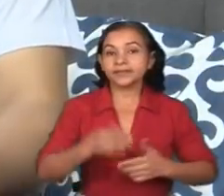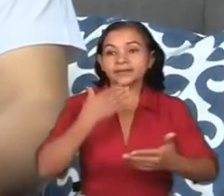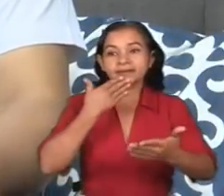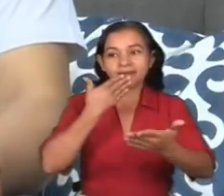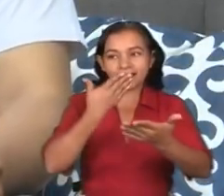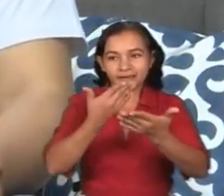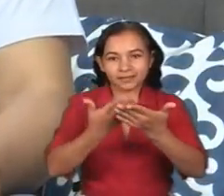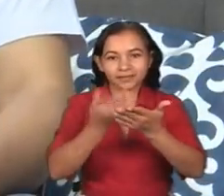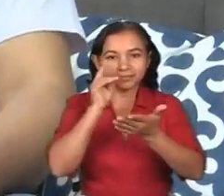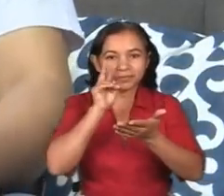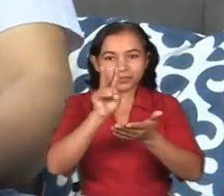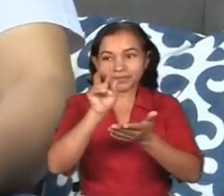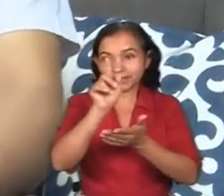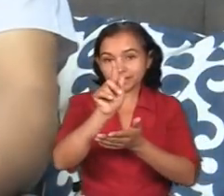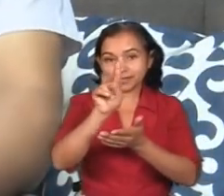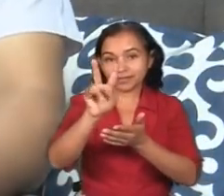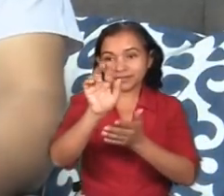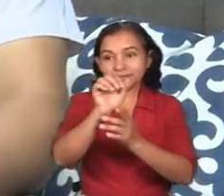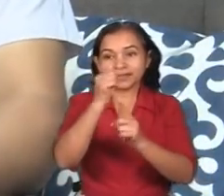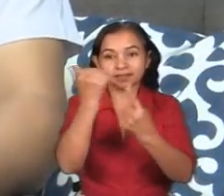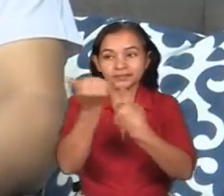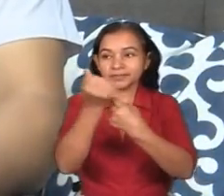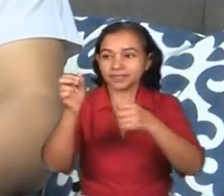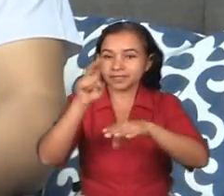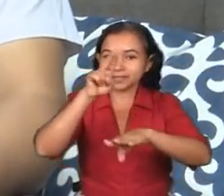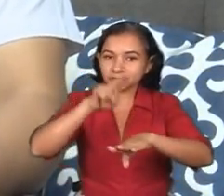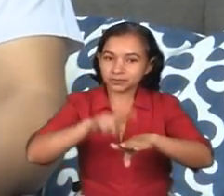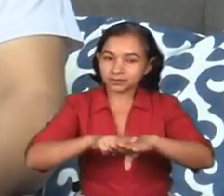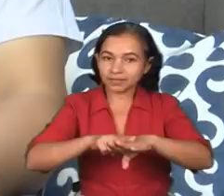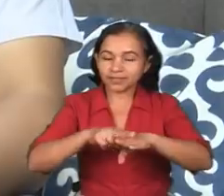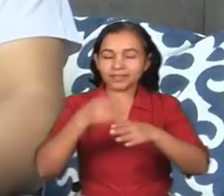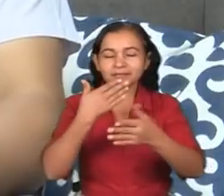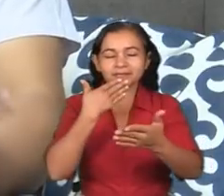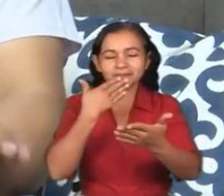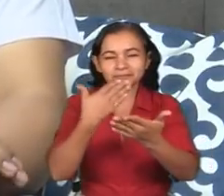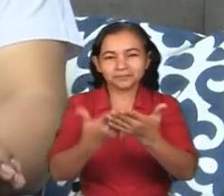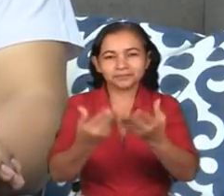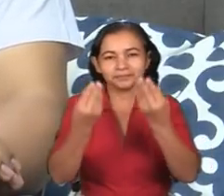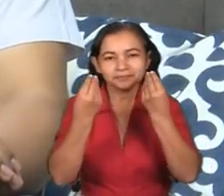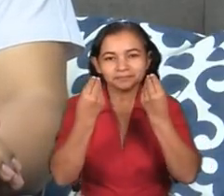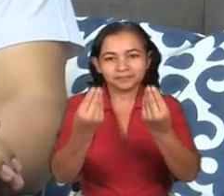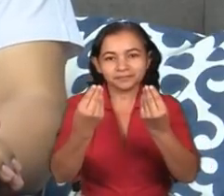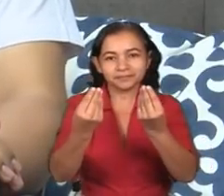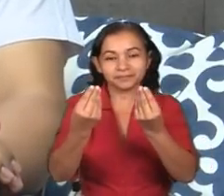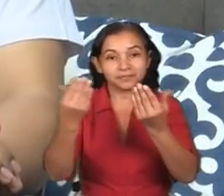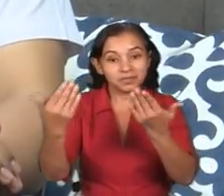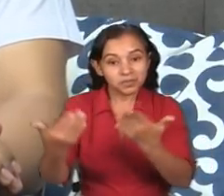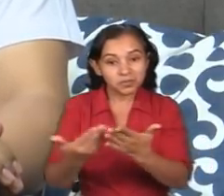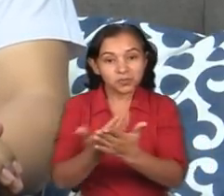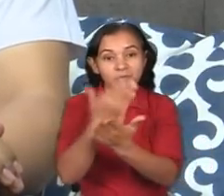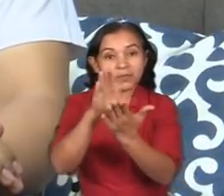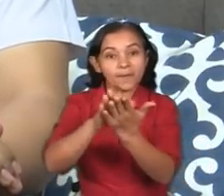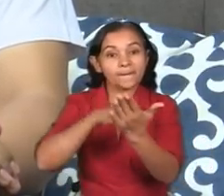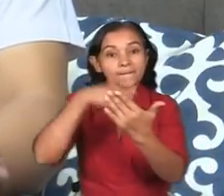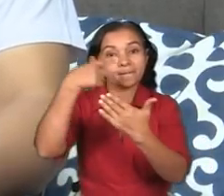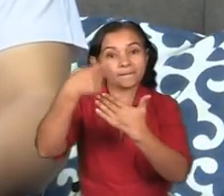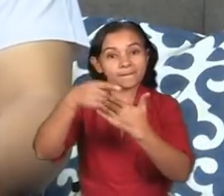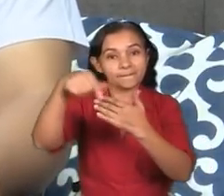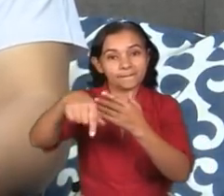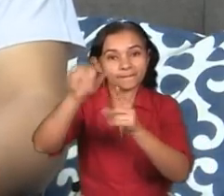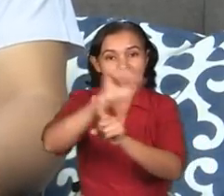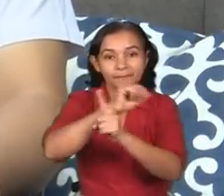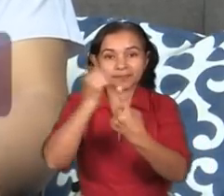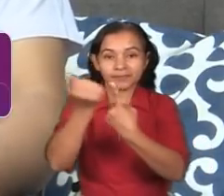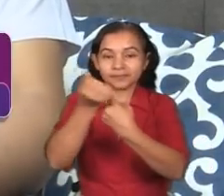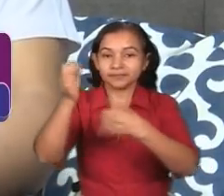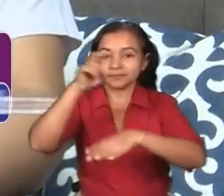Gracias por estar en sintonía del canal parlamentario, el canal de la Asamblea Nacional, y muchas gracias por acompañarnos en una nueva edición de su programa Desde el Parlamento. En